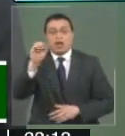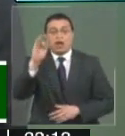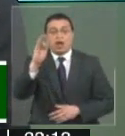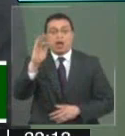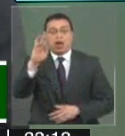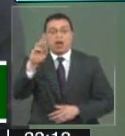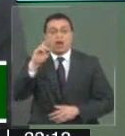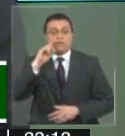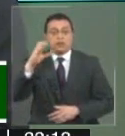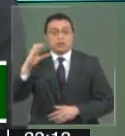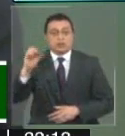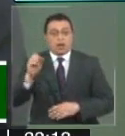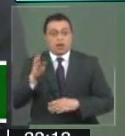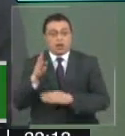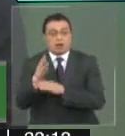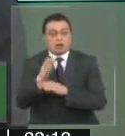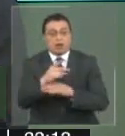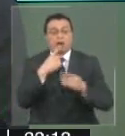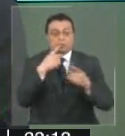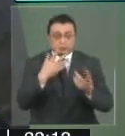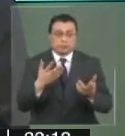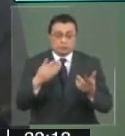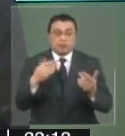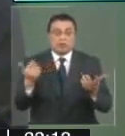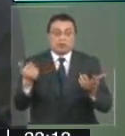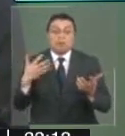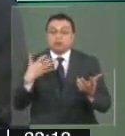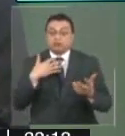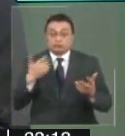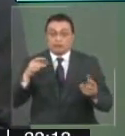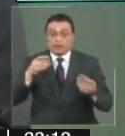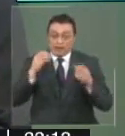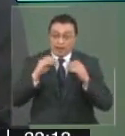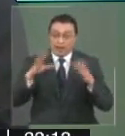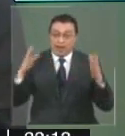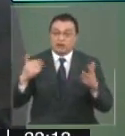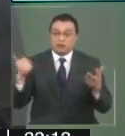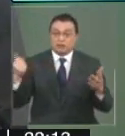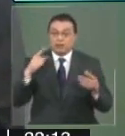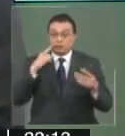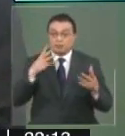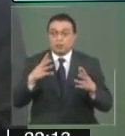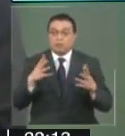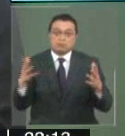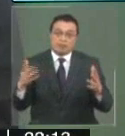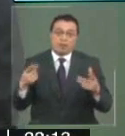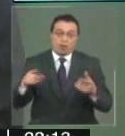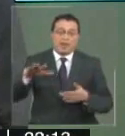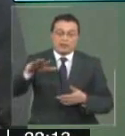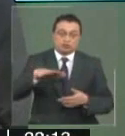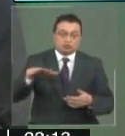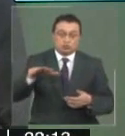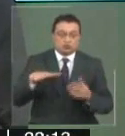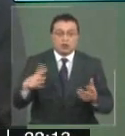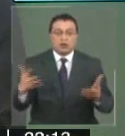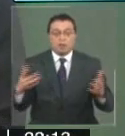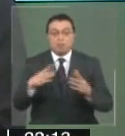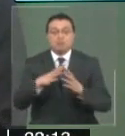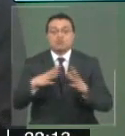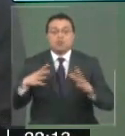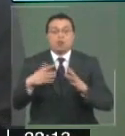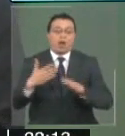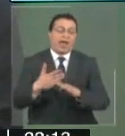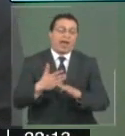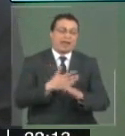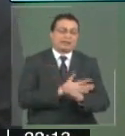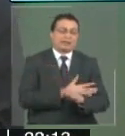bueno, voltamos página porque África está claro que está en situaciones de muy, muy, muy